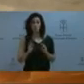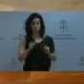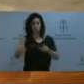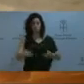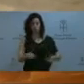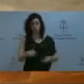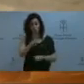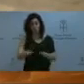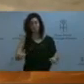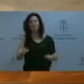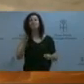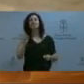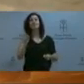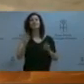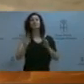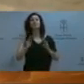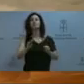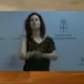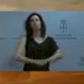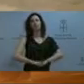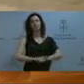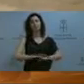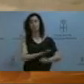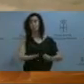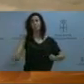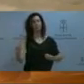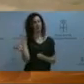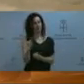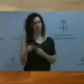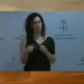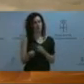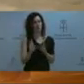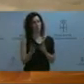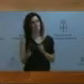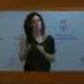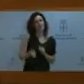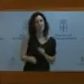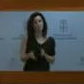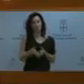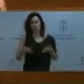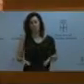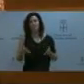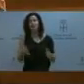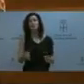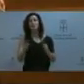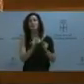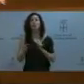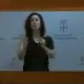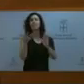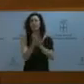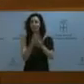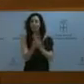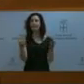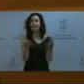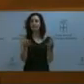allá de atender esas actividades básicas de la vida diaria. Por eso, el debate debe de consistir en definir y promocionar